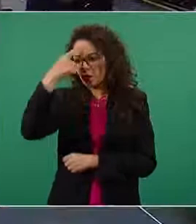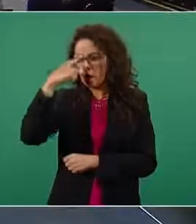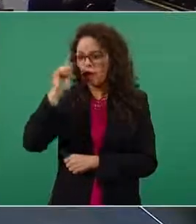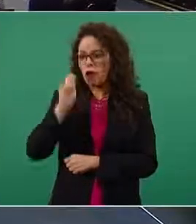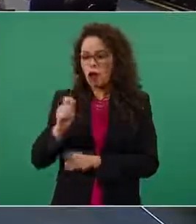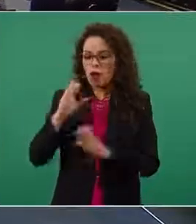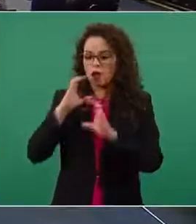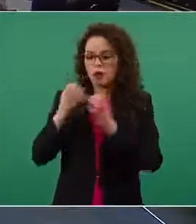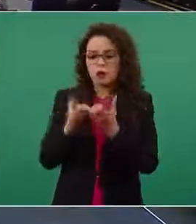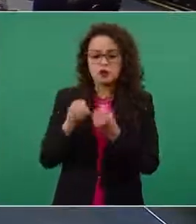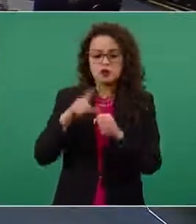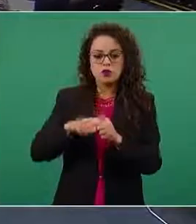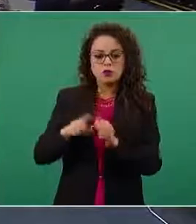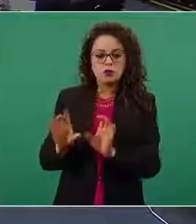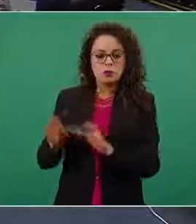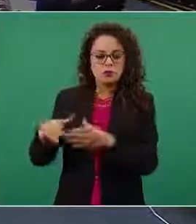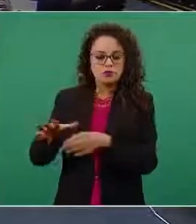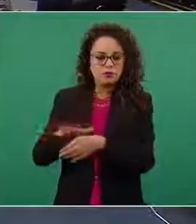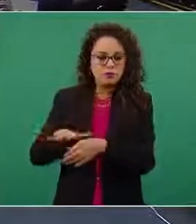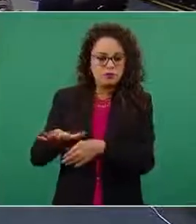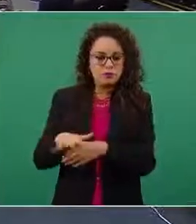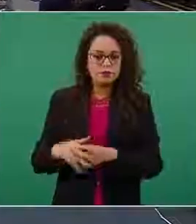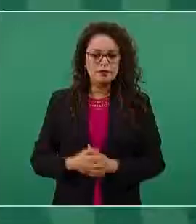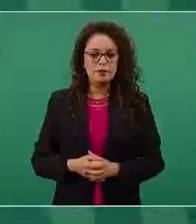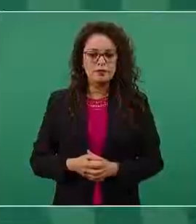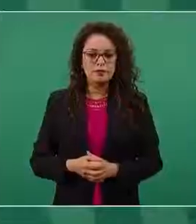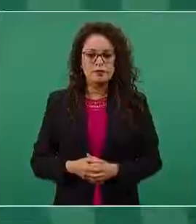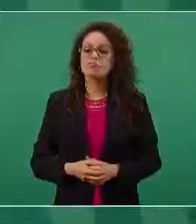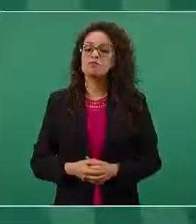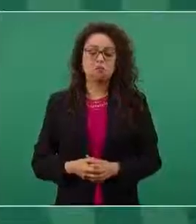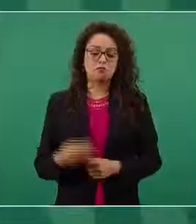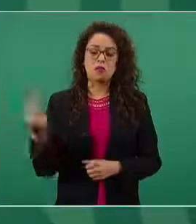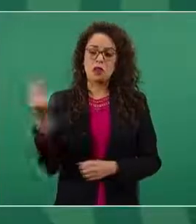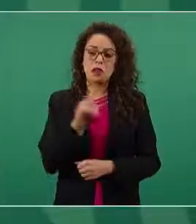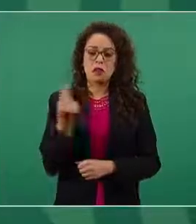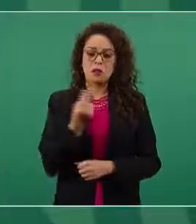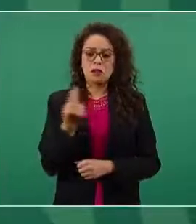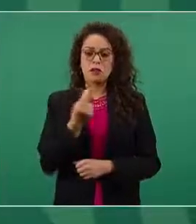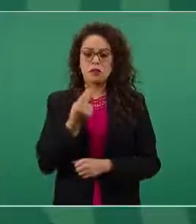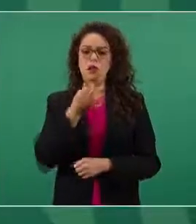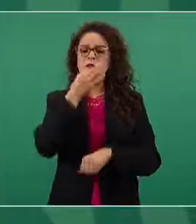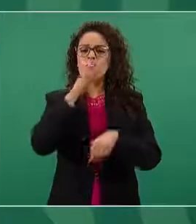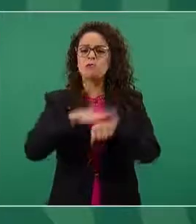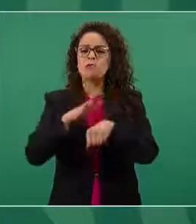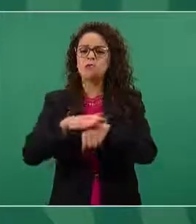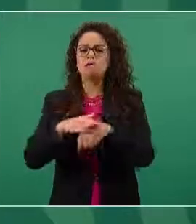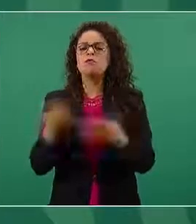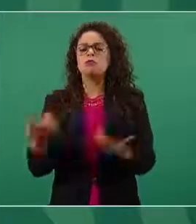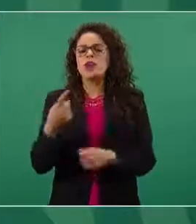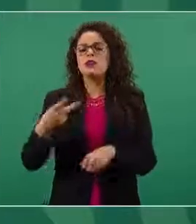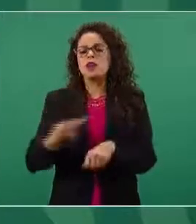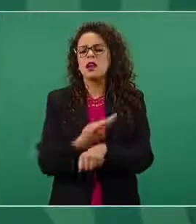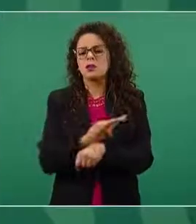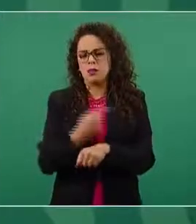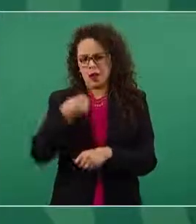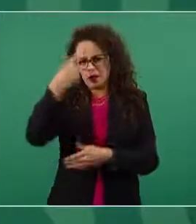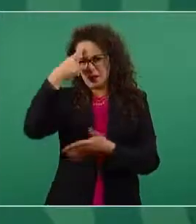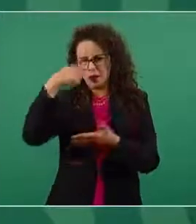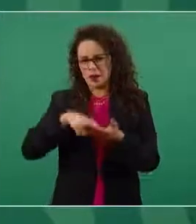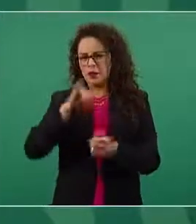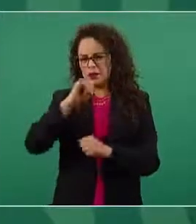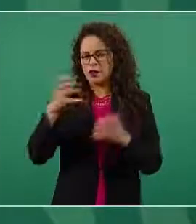social. Sí, que informen, yo creo que lo van a hacer. Eso corresponde